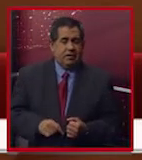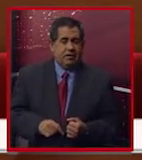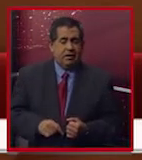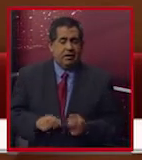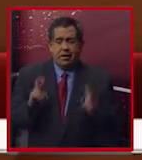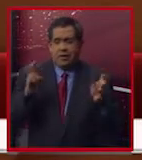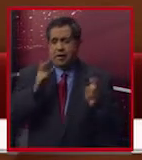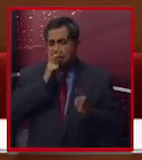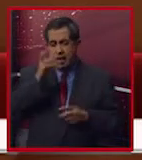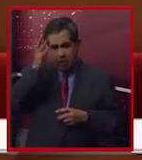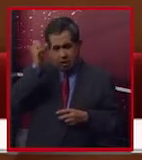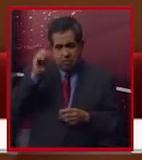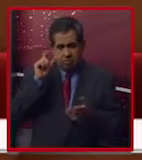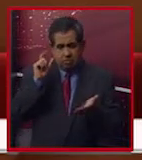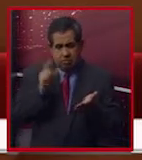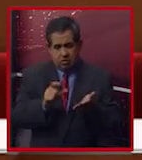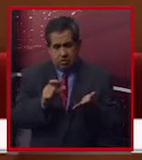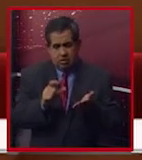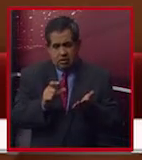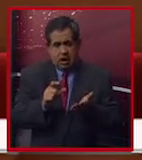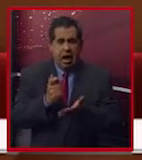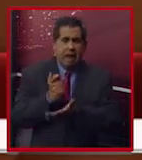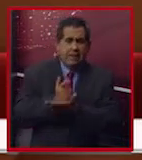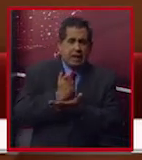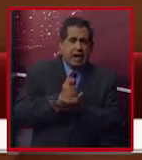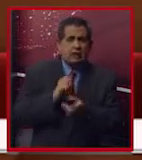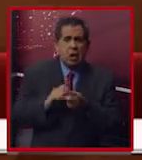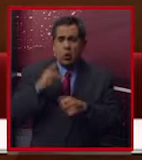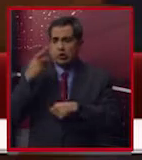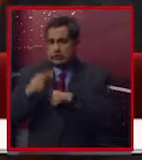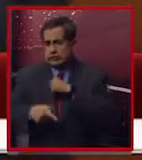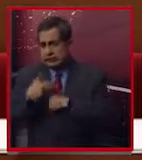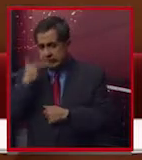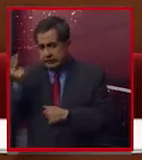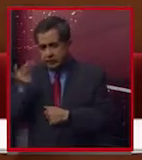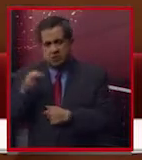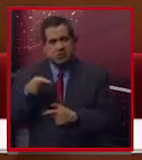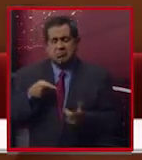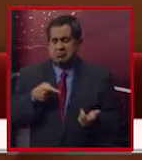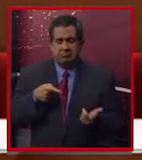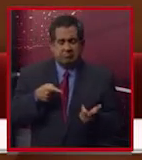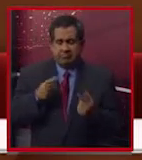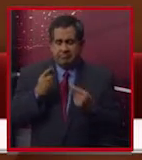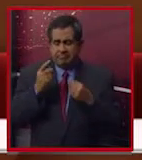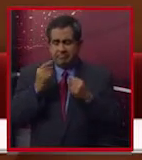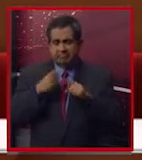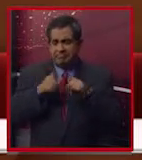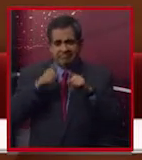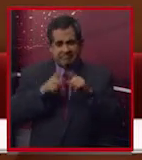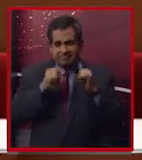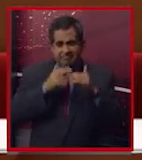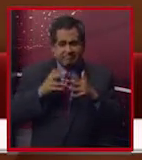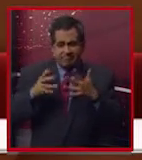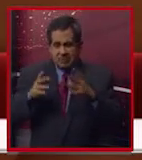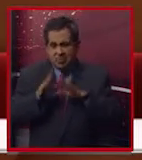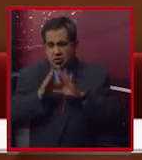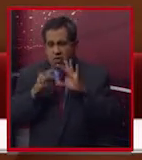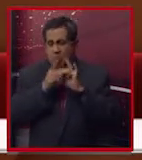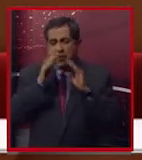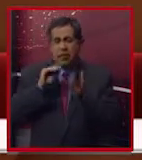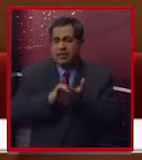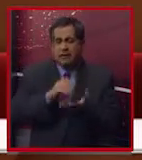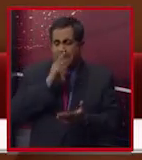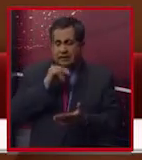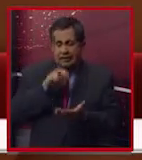los términos amenaza y riesgo no tienen mucha incertidumbre jurídica para su aplicación, lo